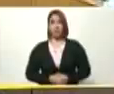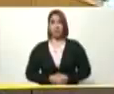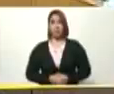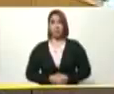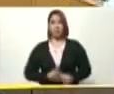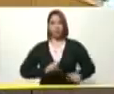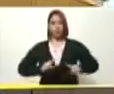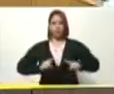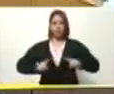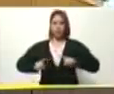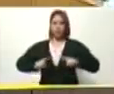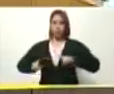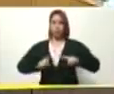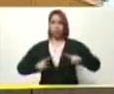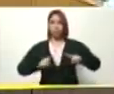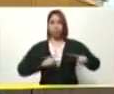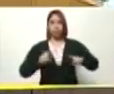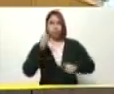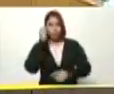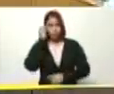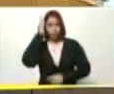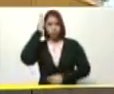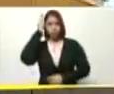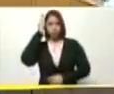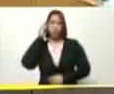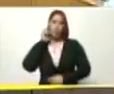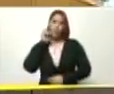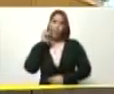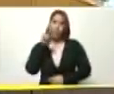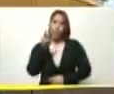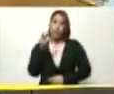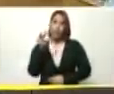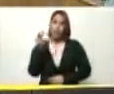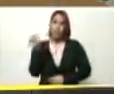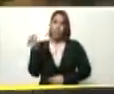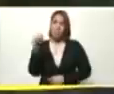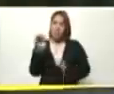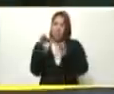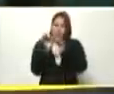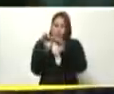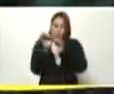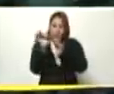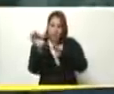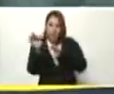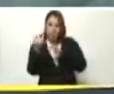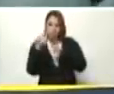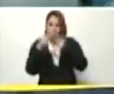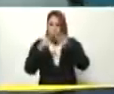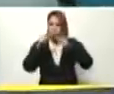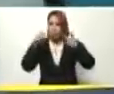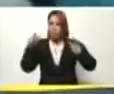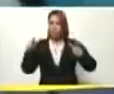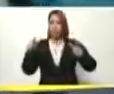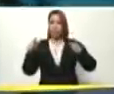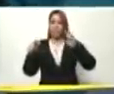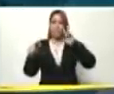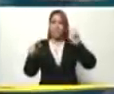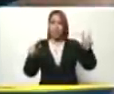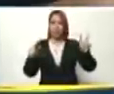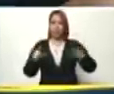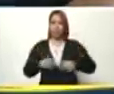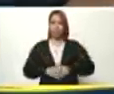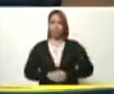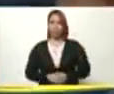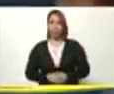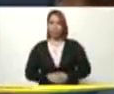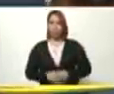afinar la capacidad para ver más allá de lo que los demás ven